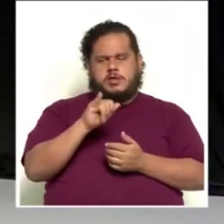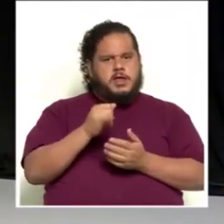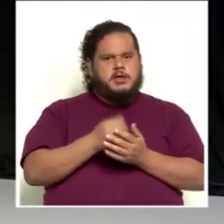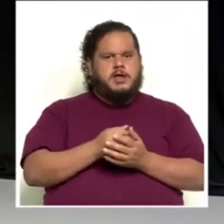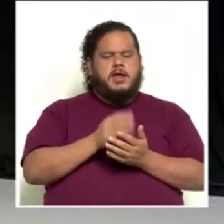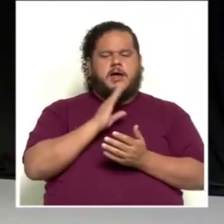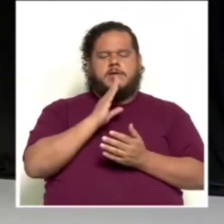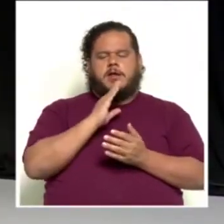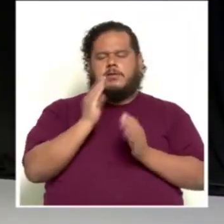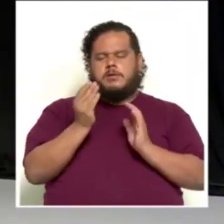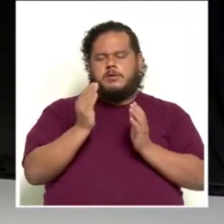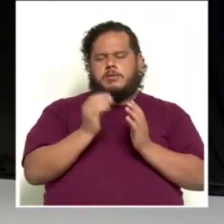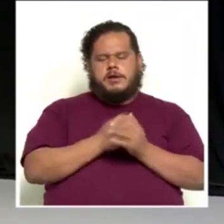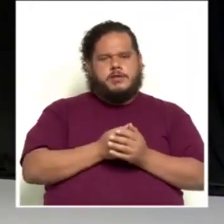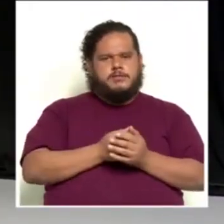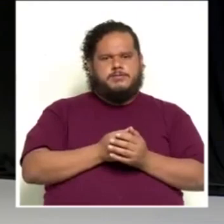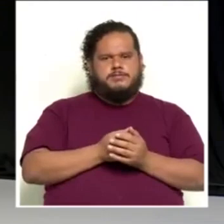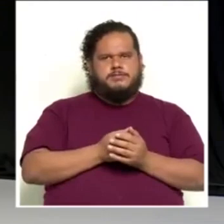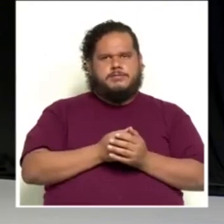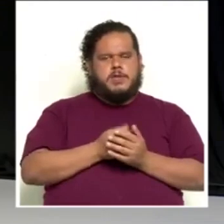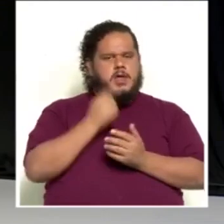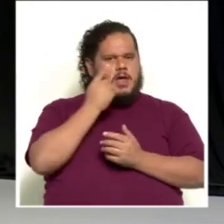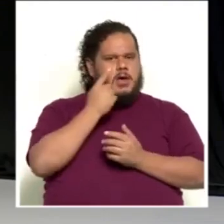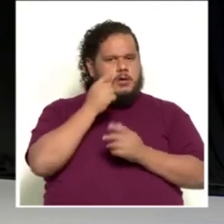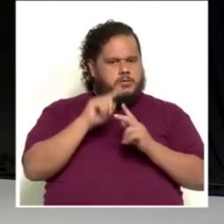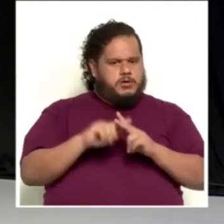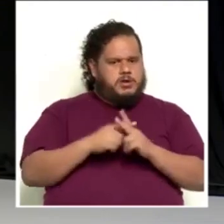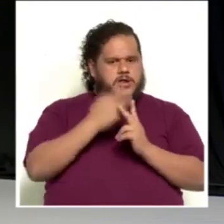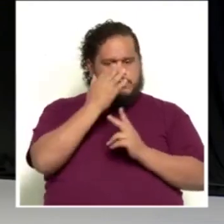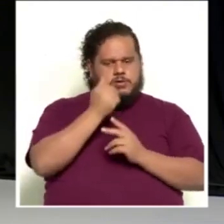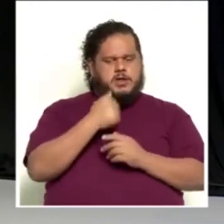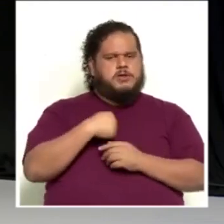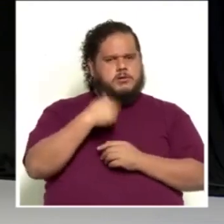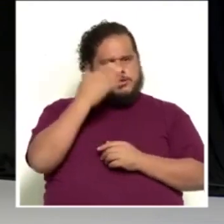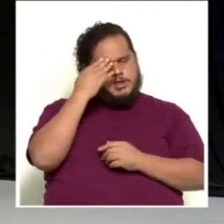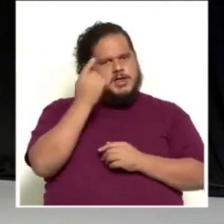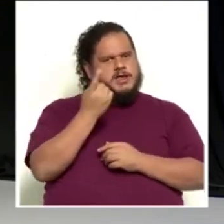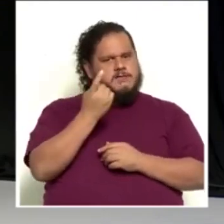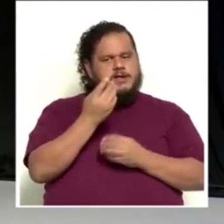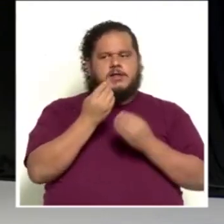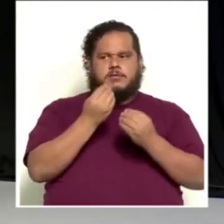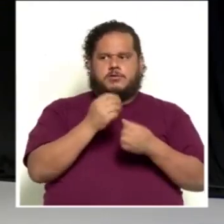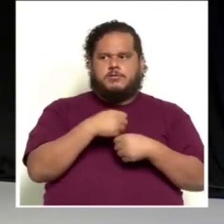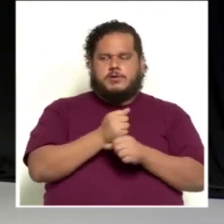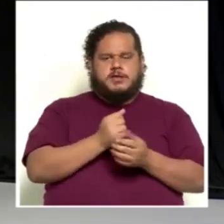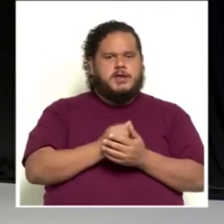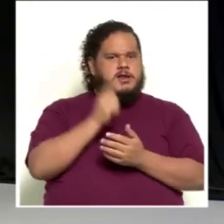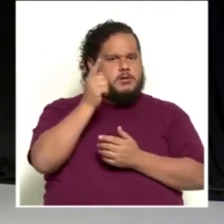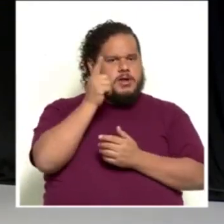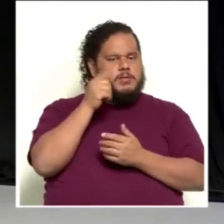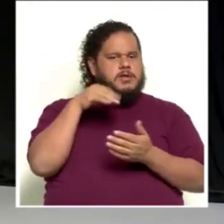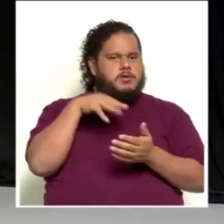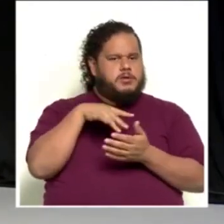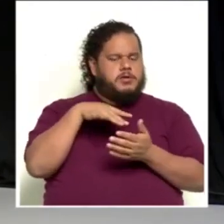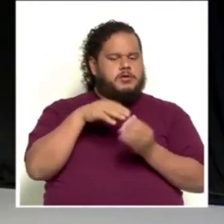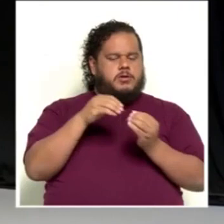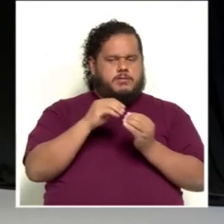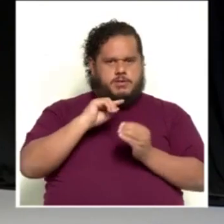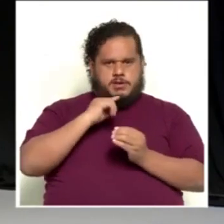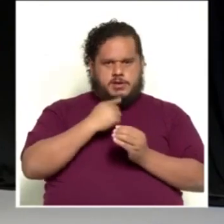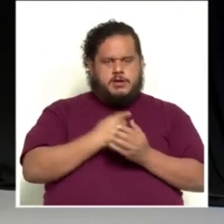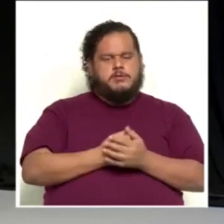comparada, así a ojo inicial, porque yo sé que falta mucho por hacer efectivamente un estudio mucho más